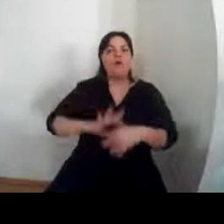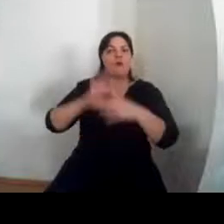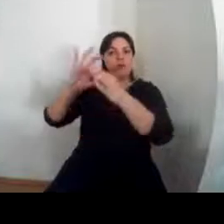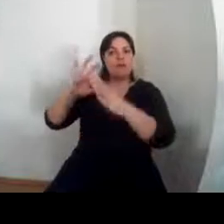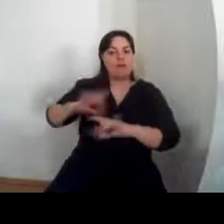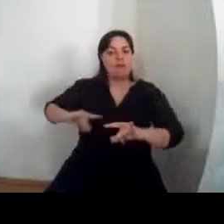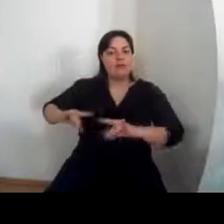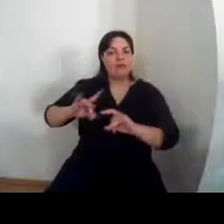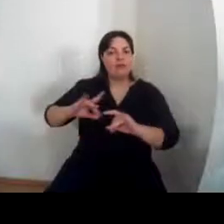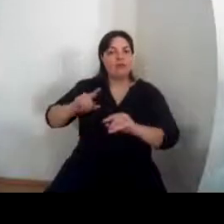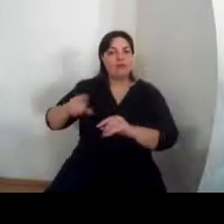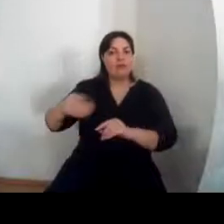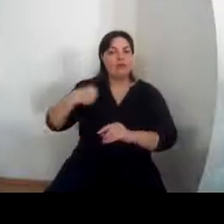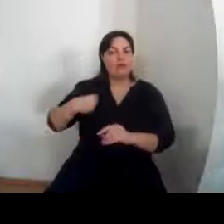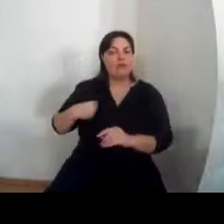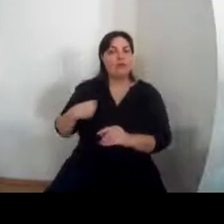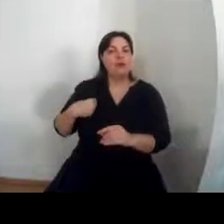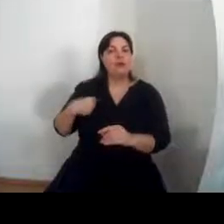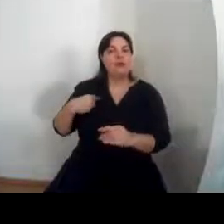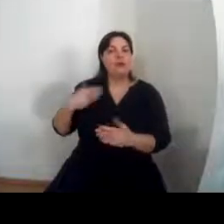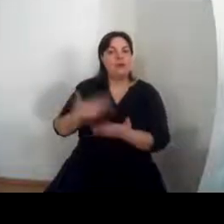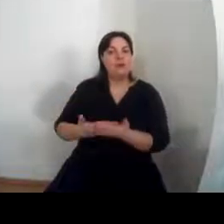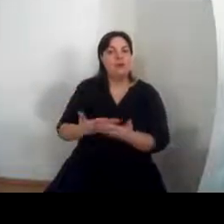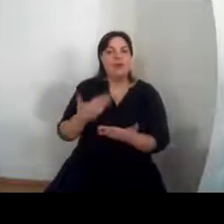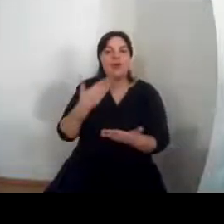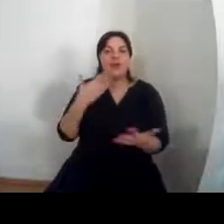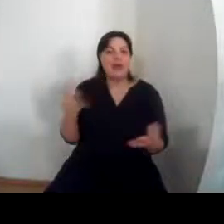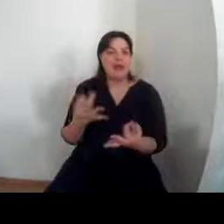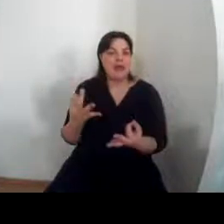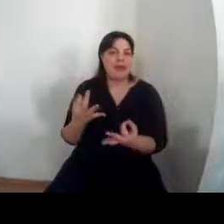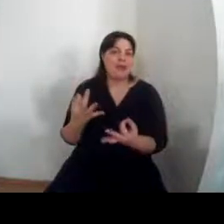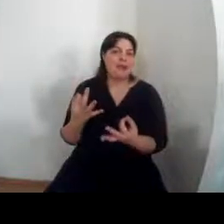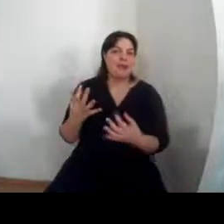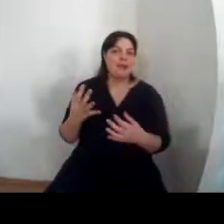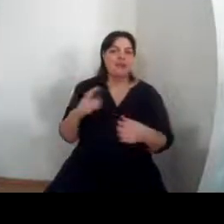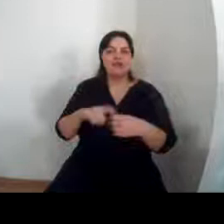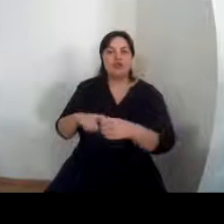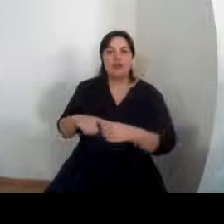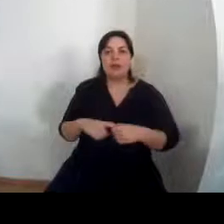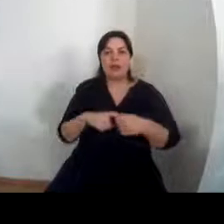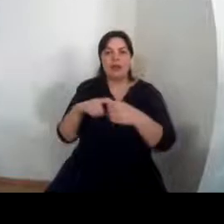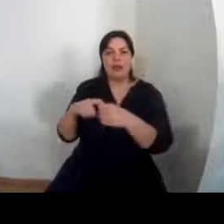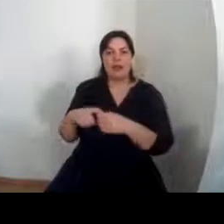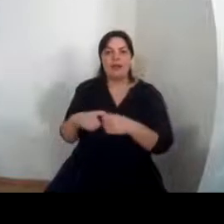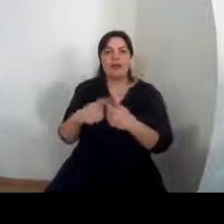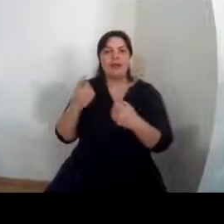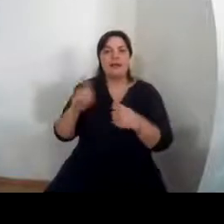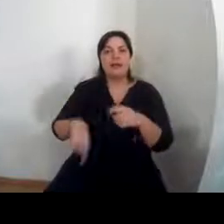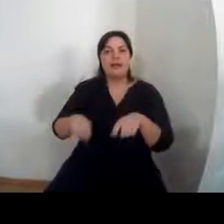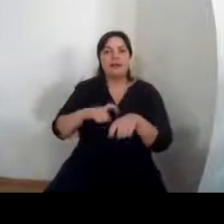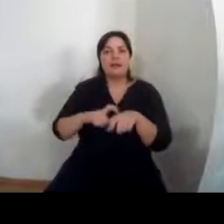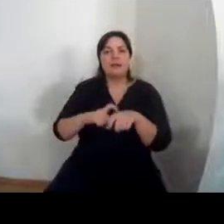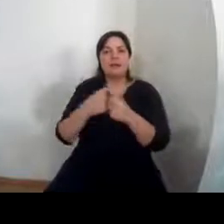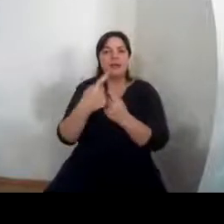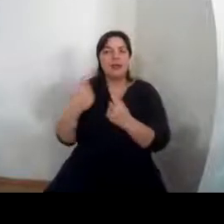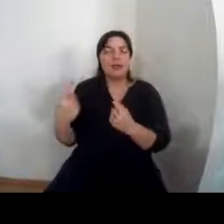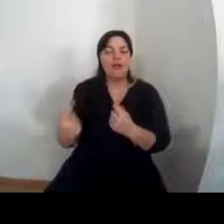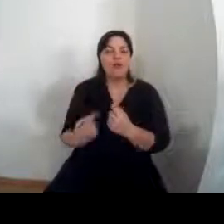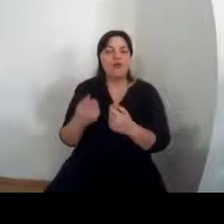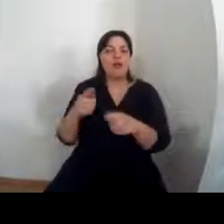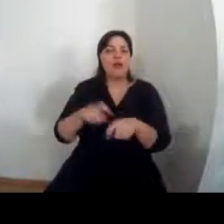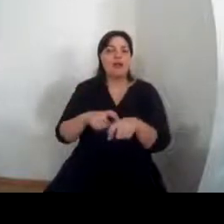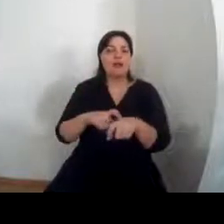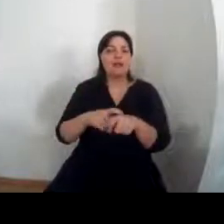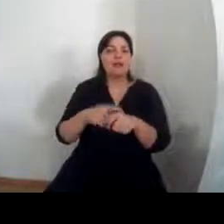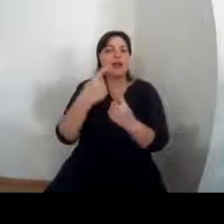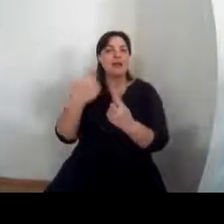Europa que se les requiere solidaria, sí que tienen cada uno una tipología y unas características propias